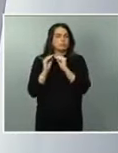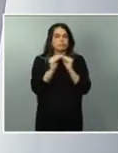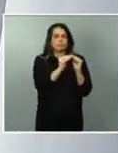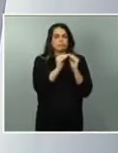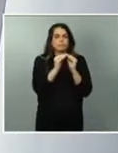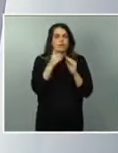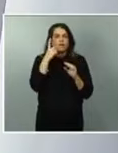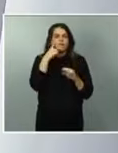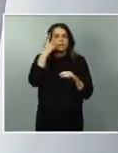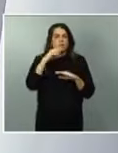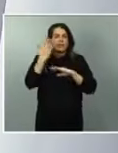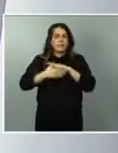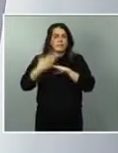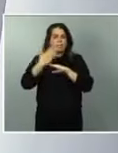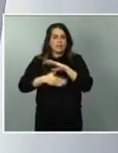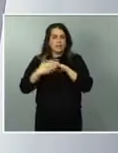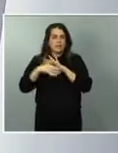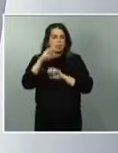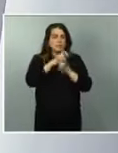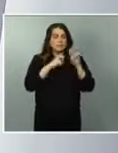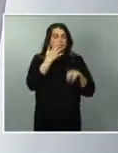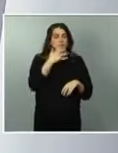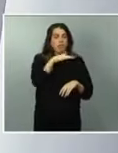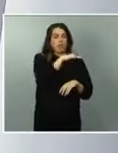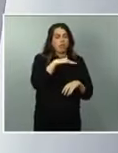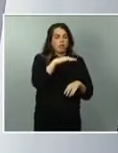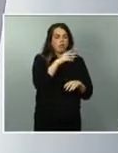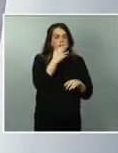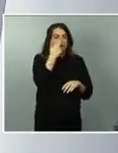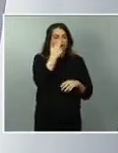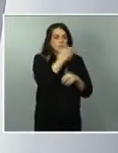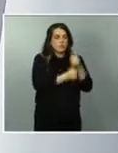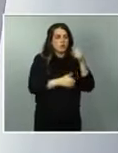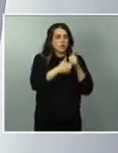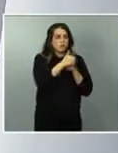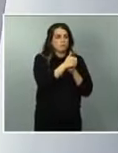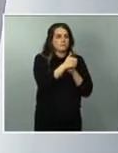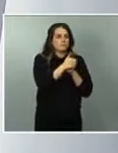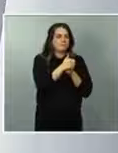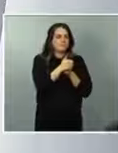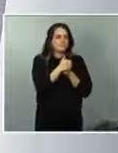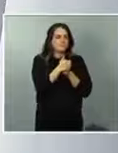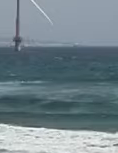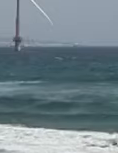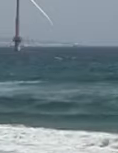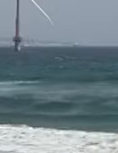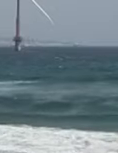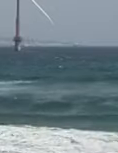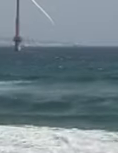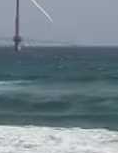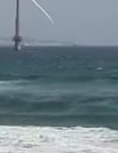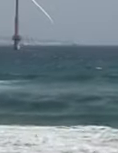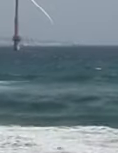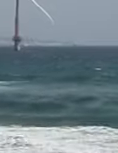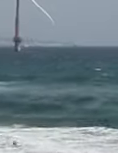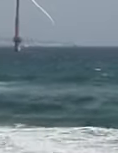limitaciones donde existen zonas de interés prioritario que deben quedar vinculadas, reservadas a algún tipo de uso especial. Con esta norma se